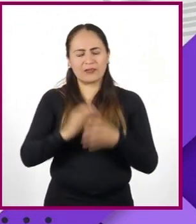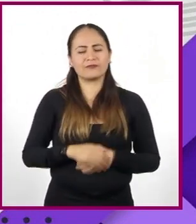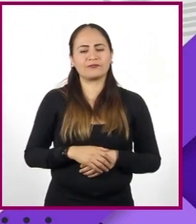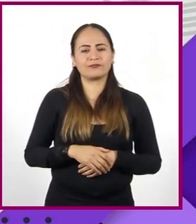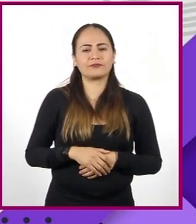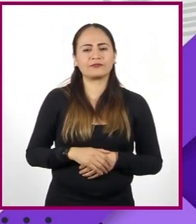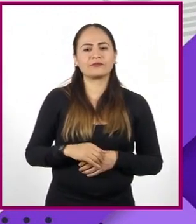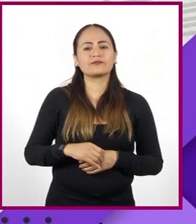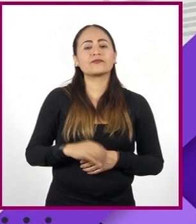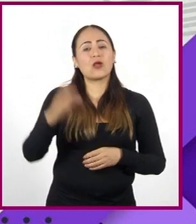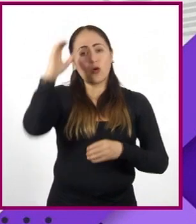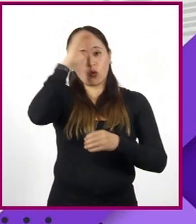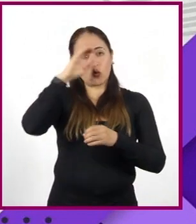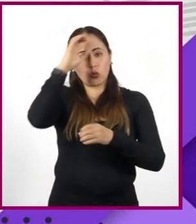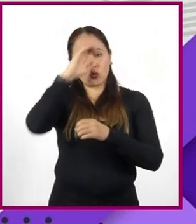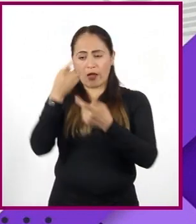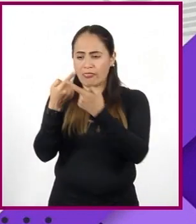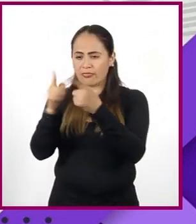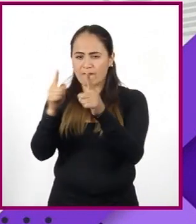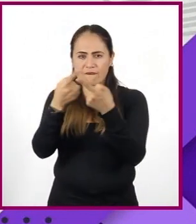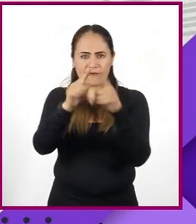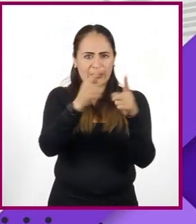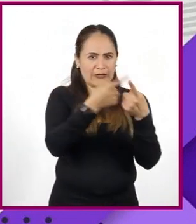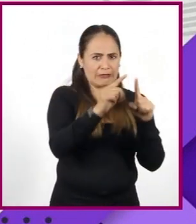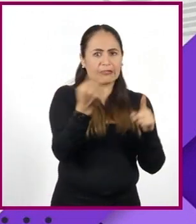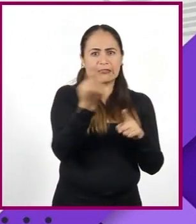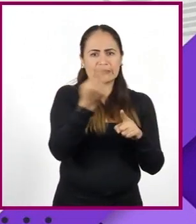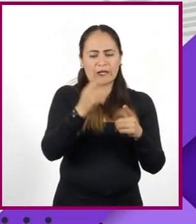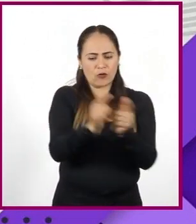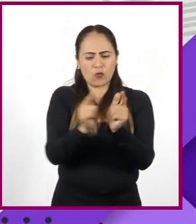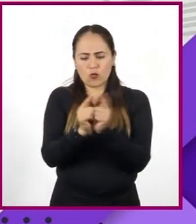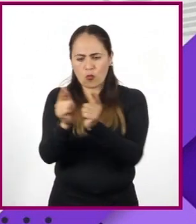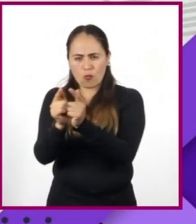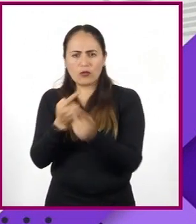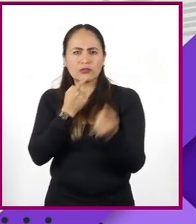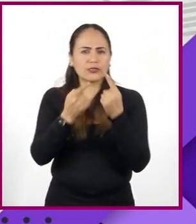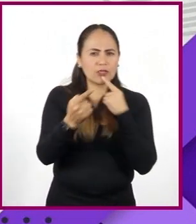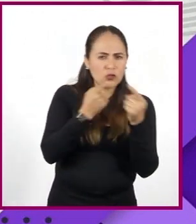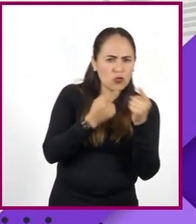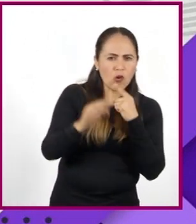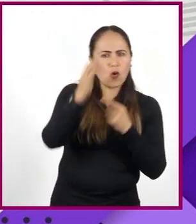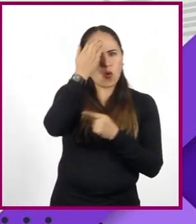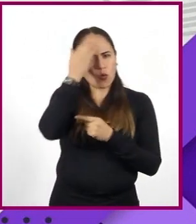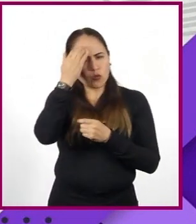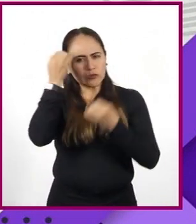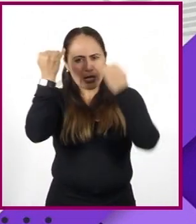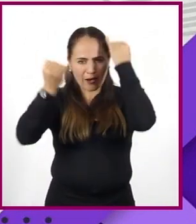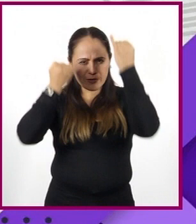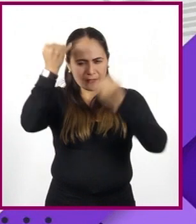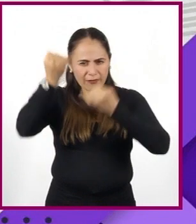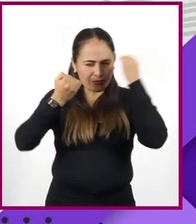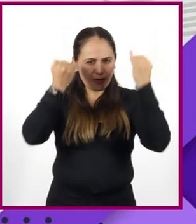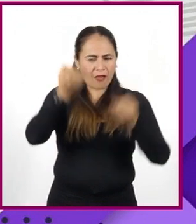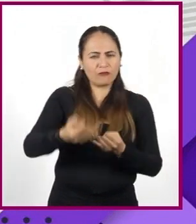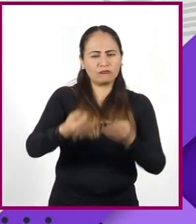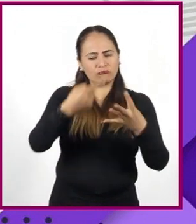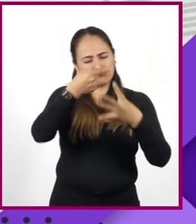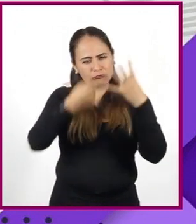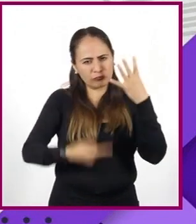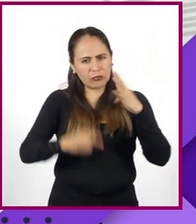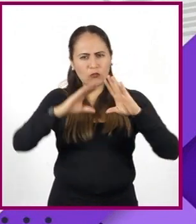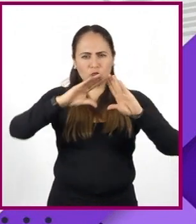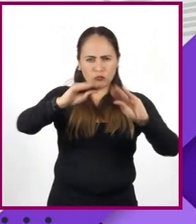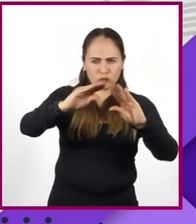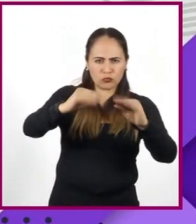interculturalidad requiere que los diferentes grupos dialoguen, se conozcan, intercambien puntos de vista y experiencias, se reconozcan